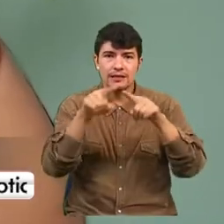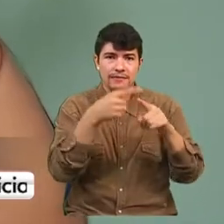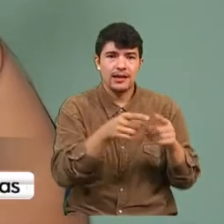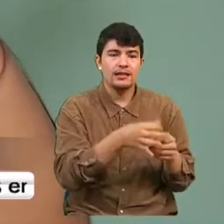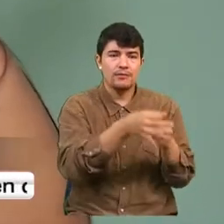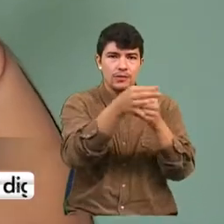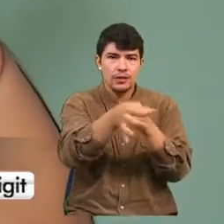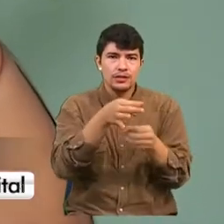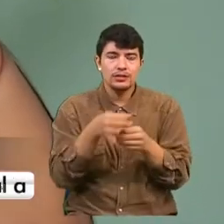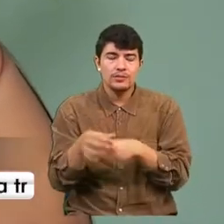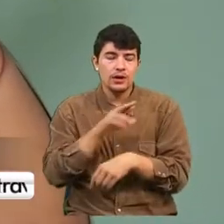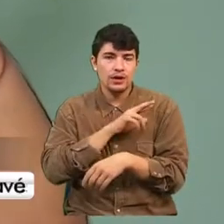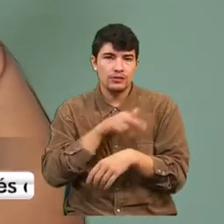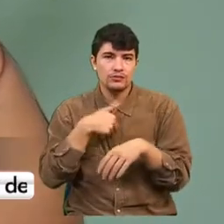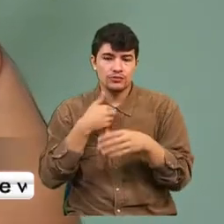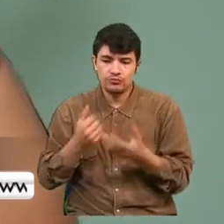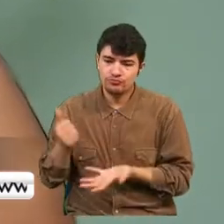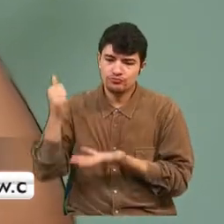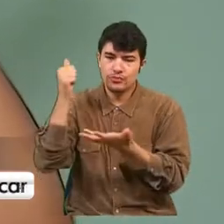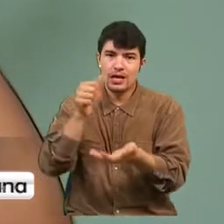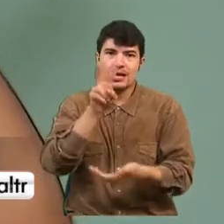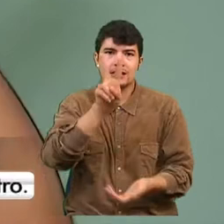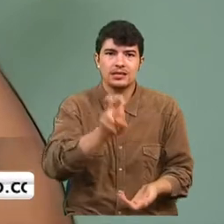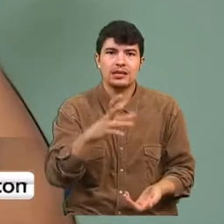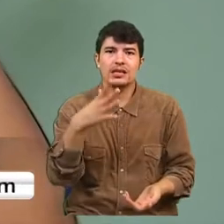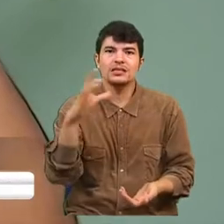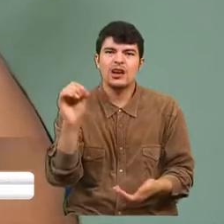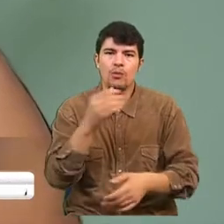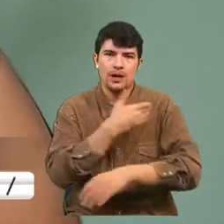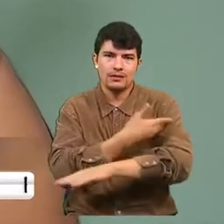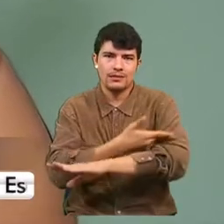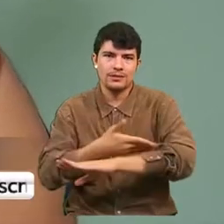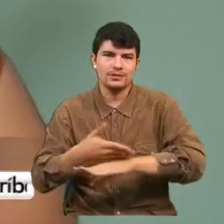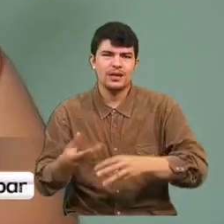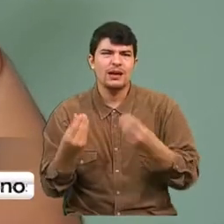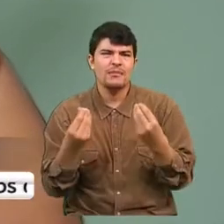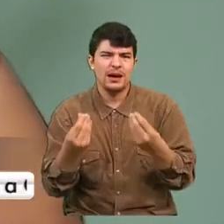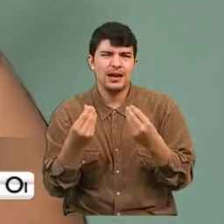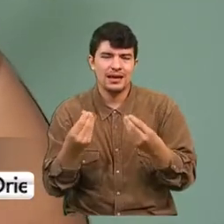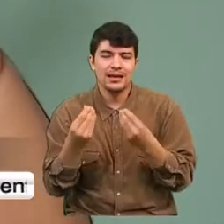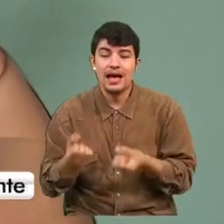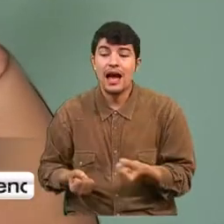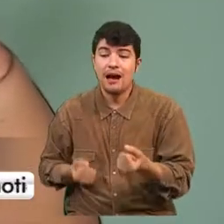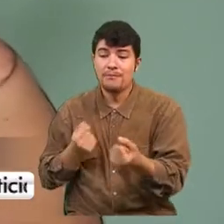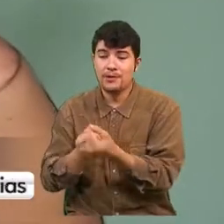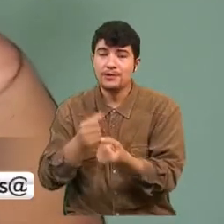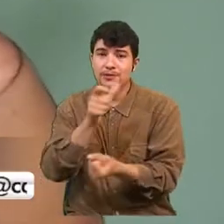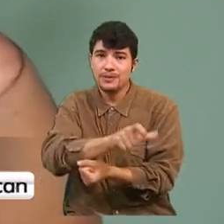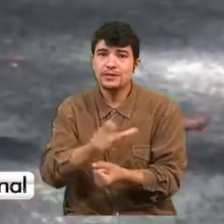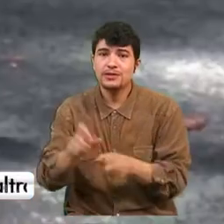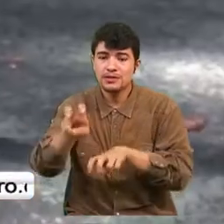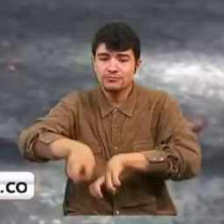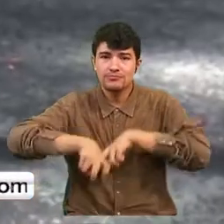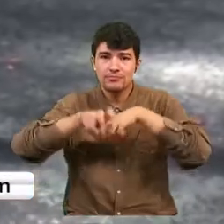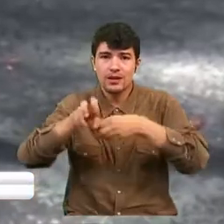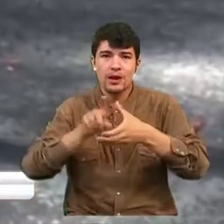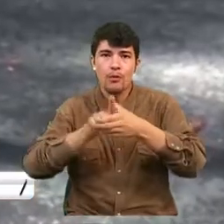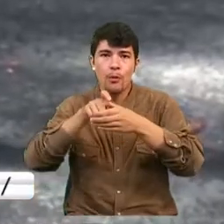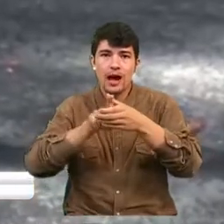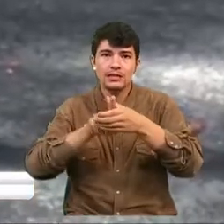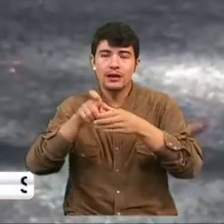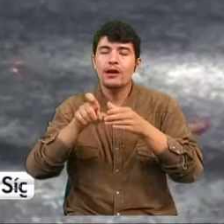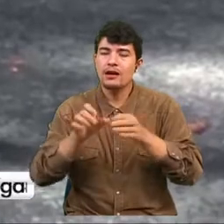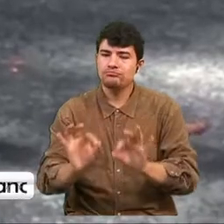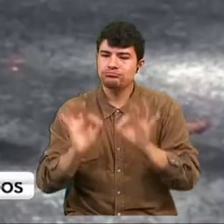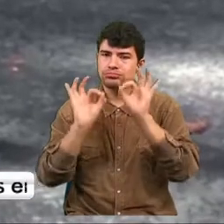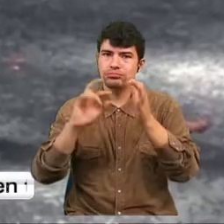Guabatá, e hicimos una inversión de 750 millones para los productores de guayaba en nuestro municipio y así poderla